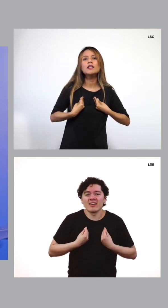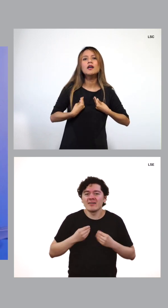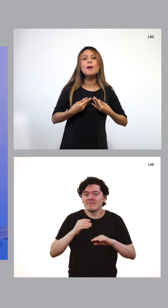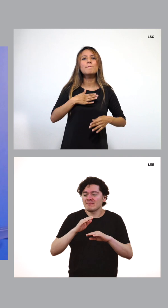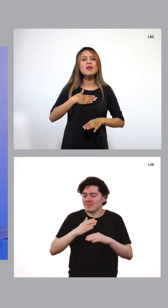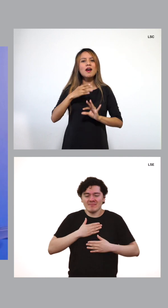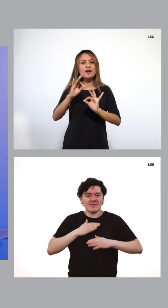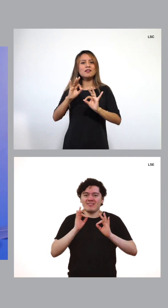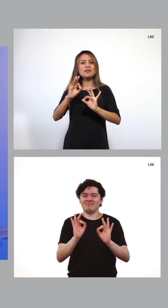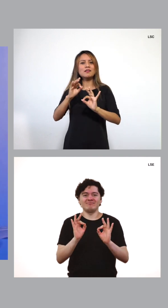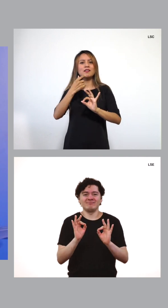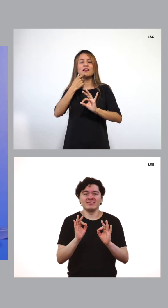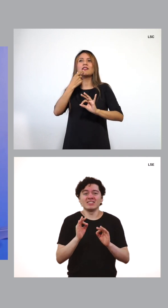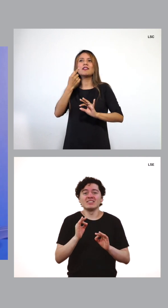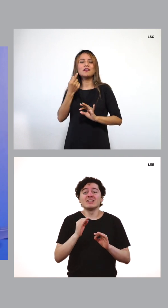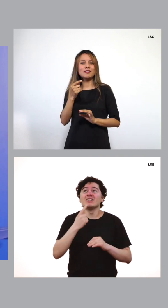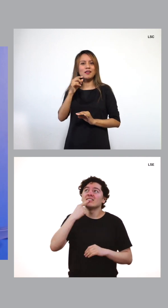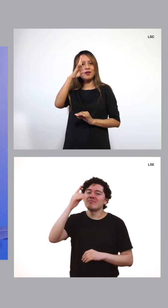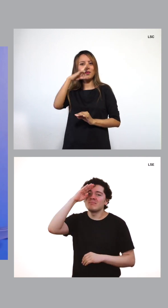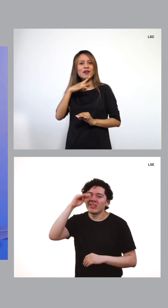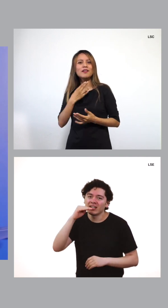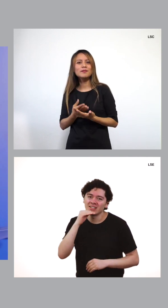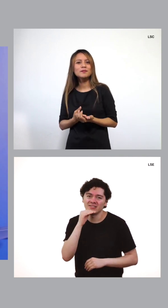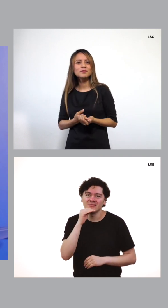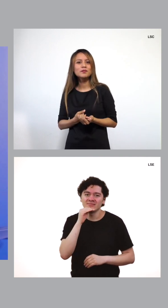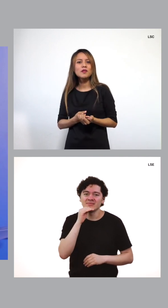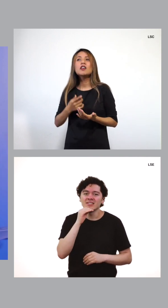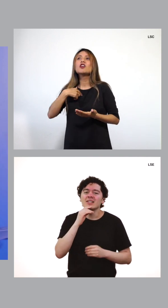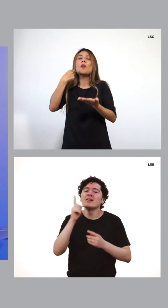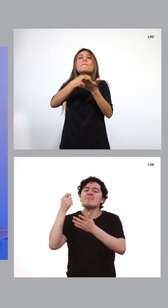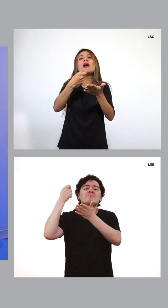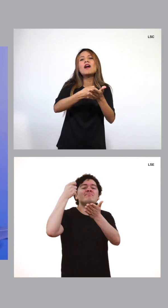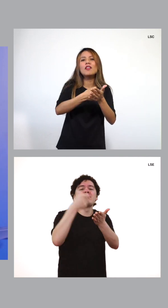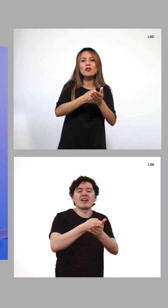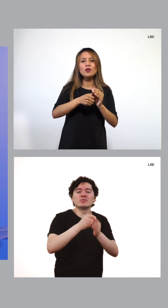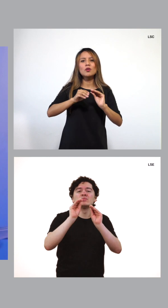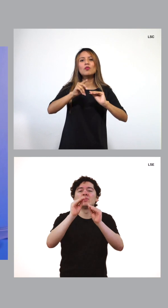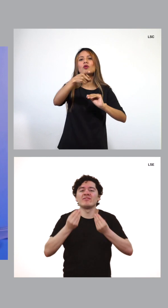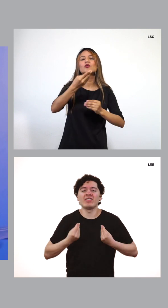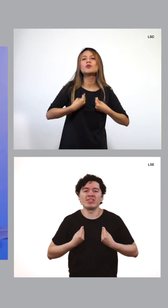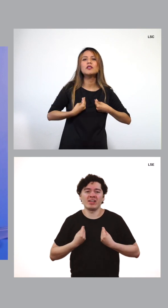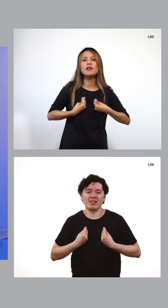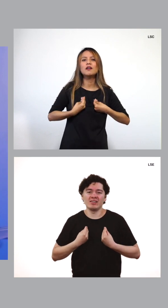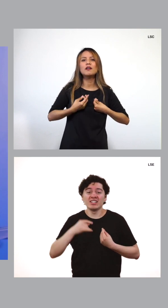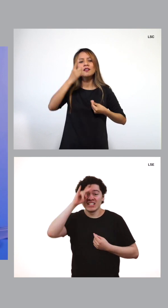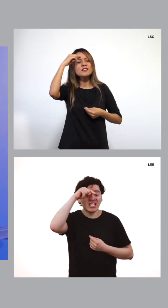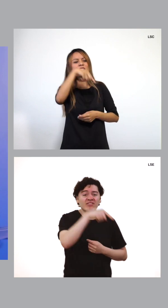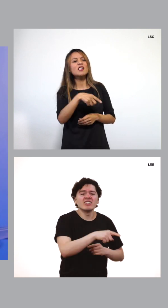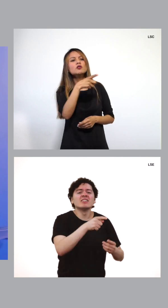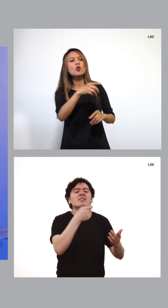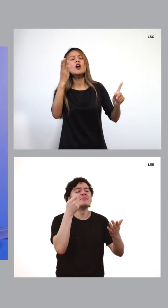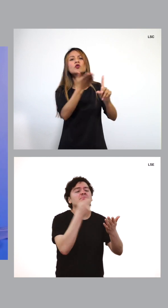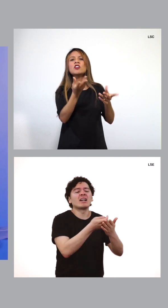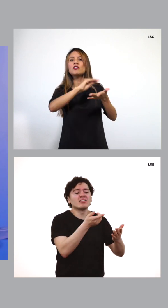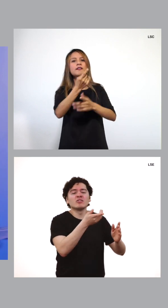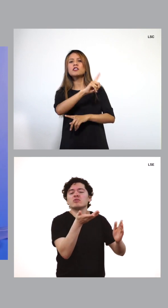mío, he pagado por esa vida, no se te ocurra acusar. Quiero